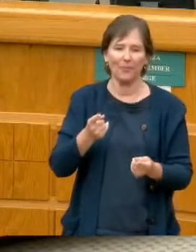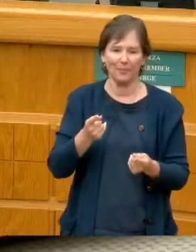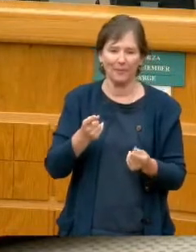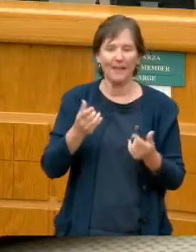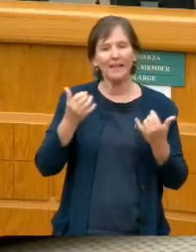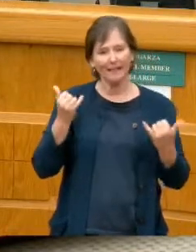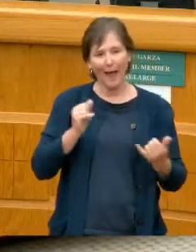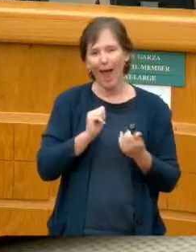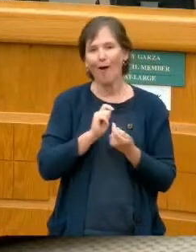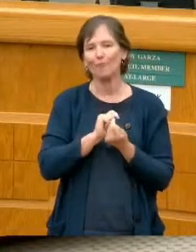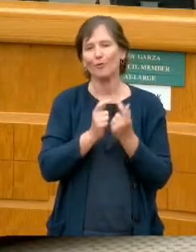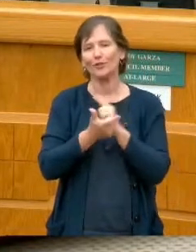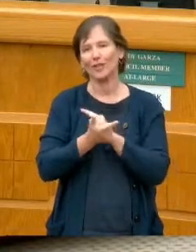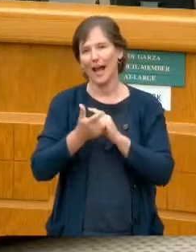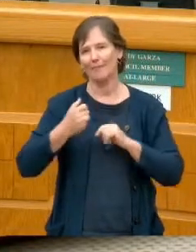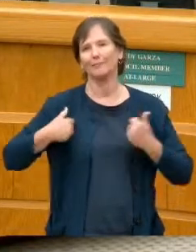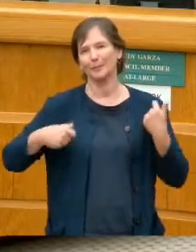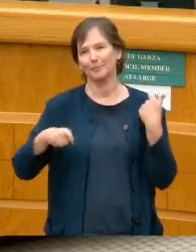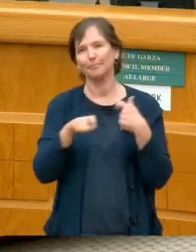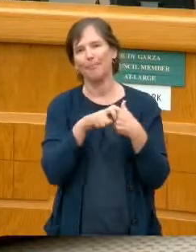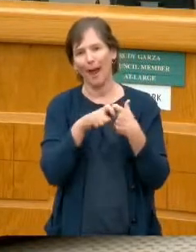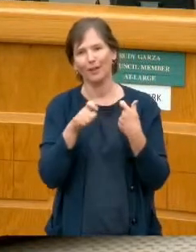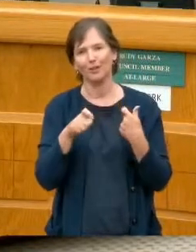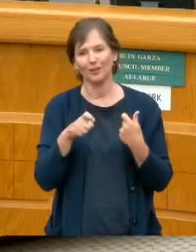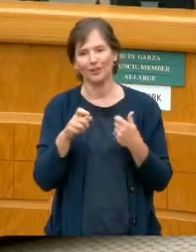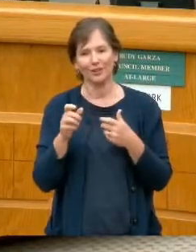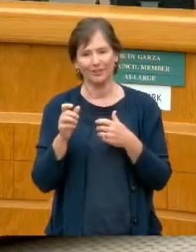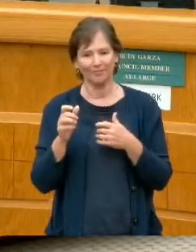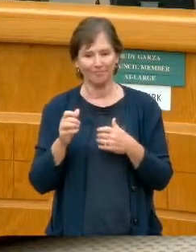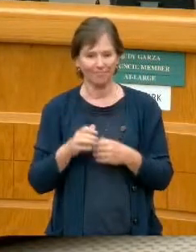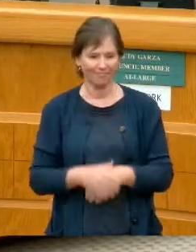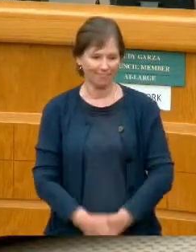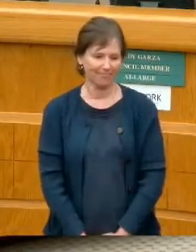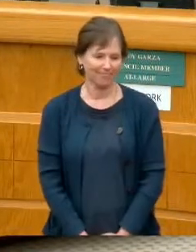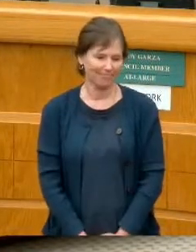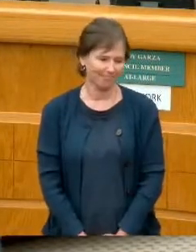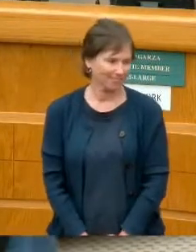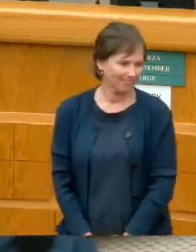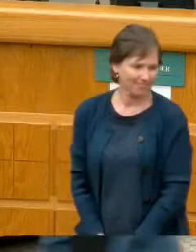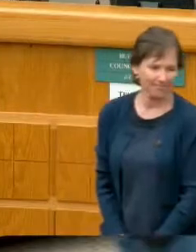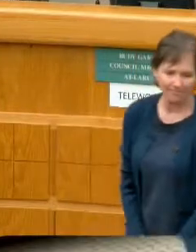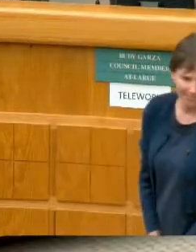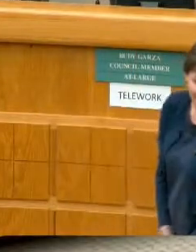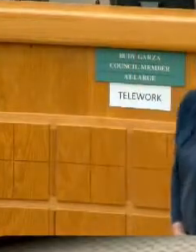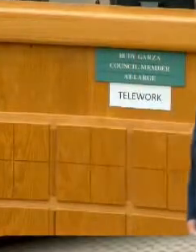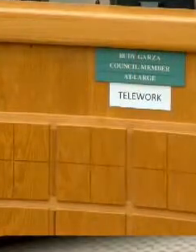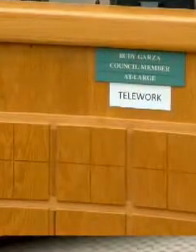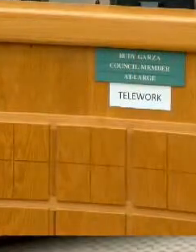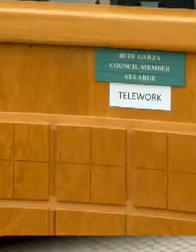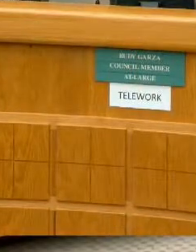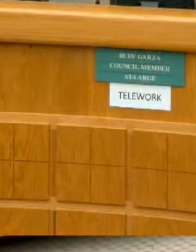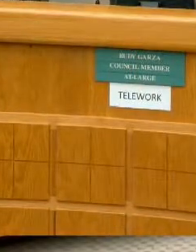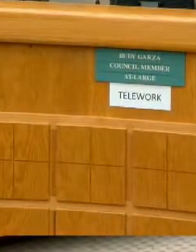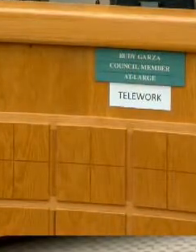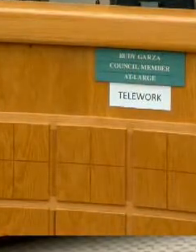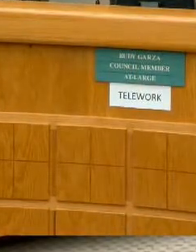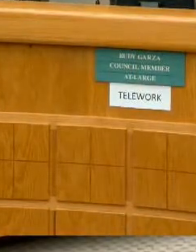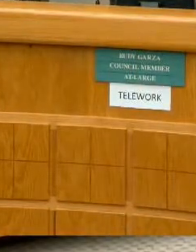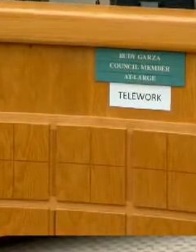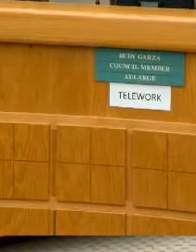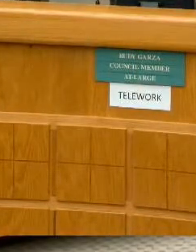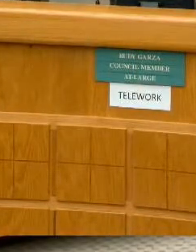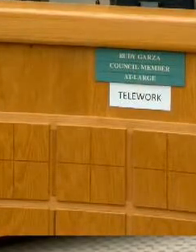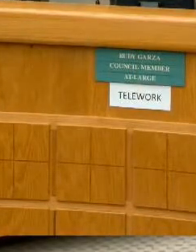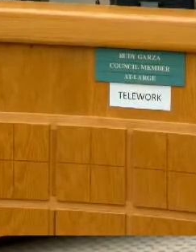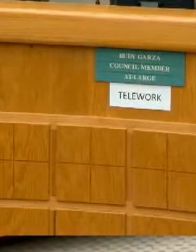de positividad del 21.74%, tasa la cual aún es alta, pero el número de personas interesadas en hacerse la prueba ha